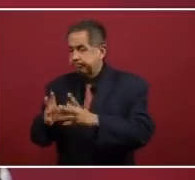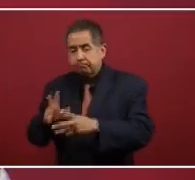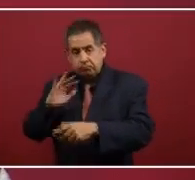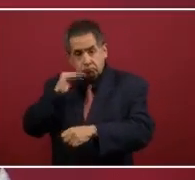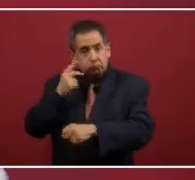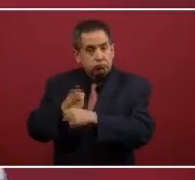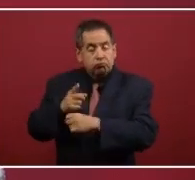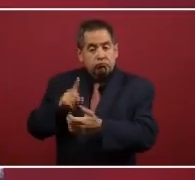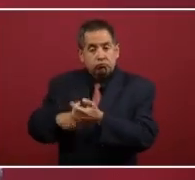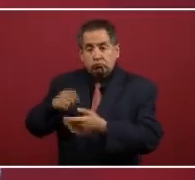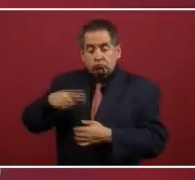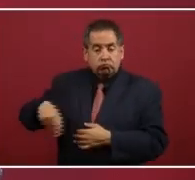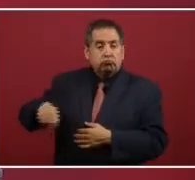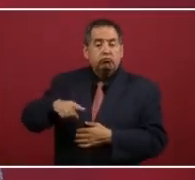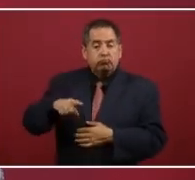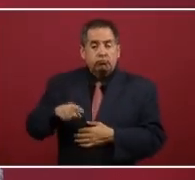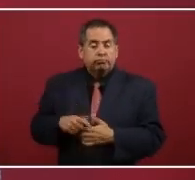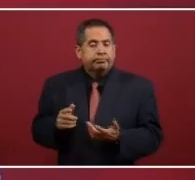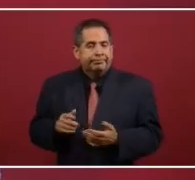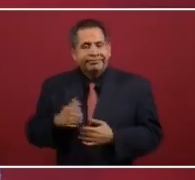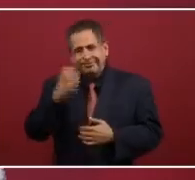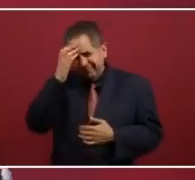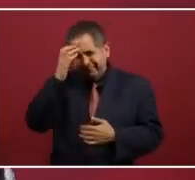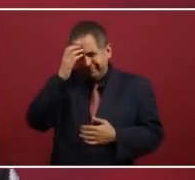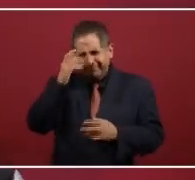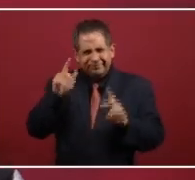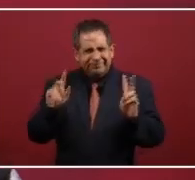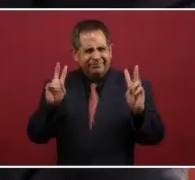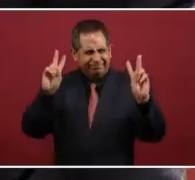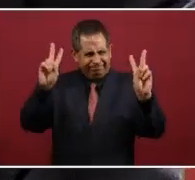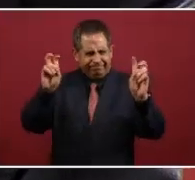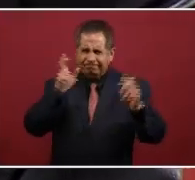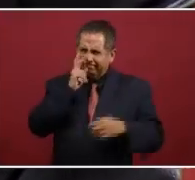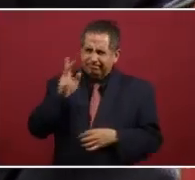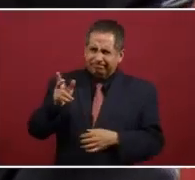voluntaria, lo que se conoce como el tequio.